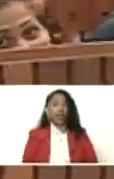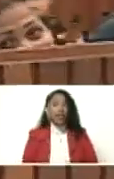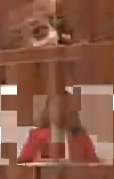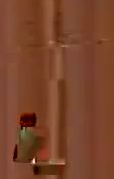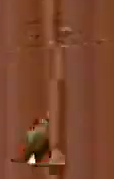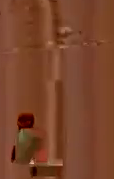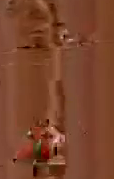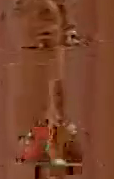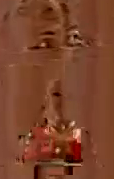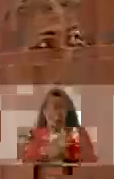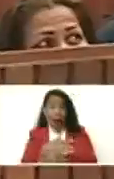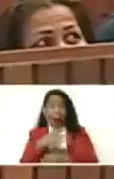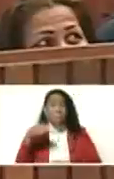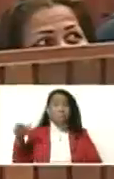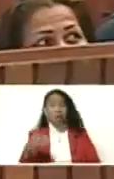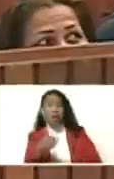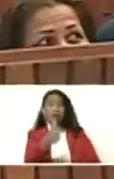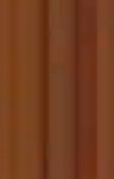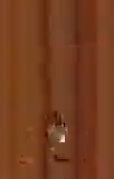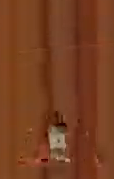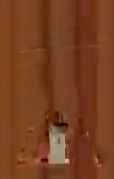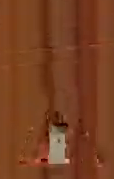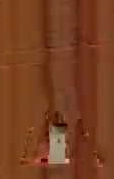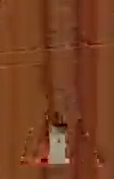¿Cómo juega Messi?